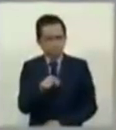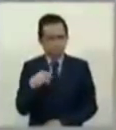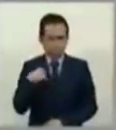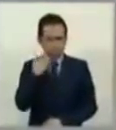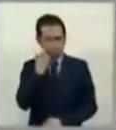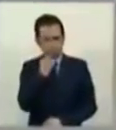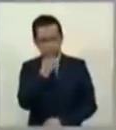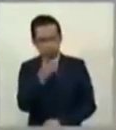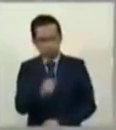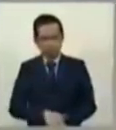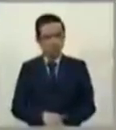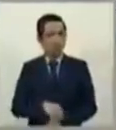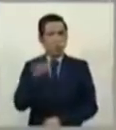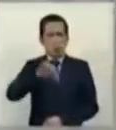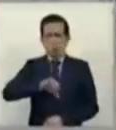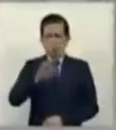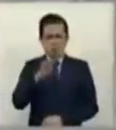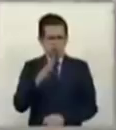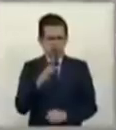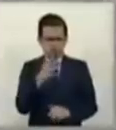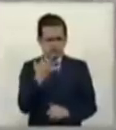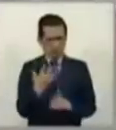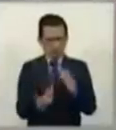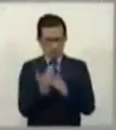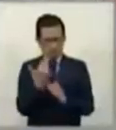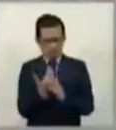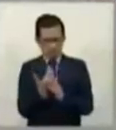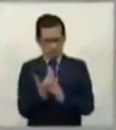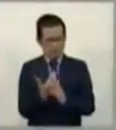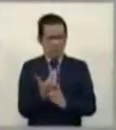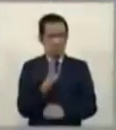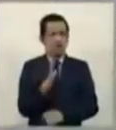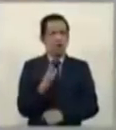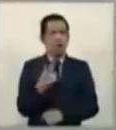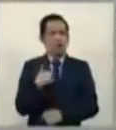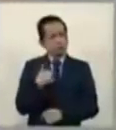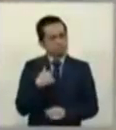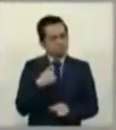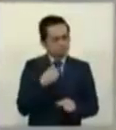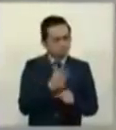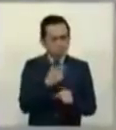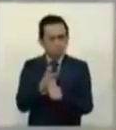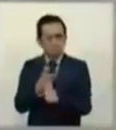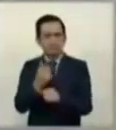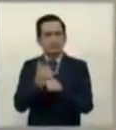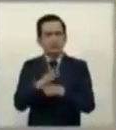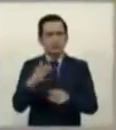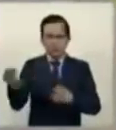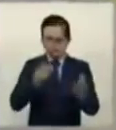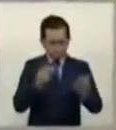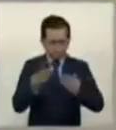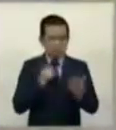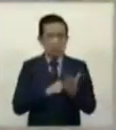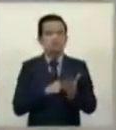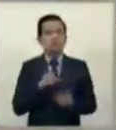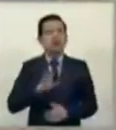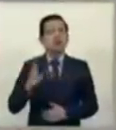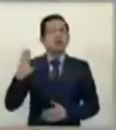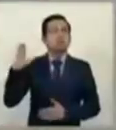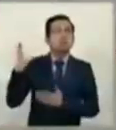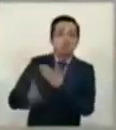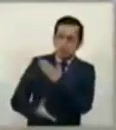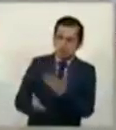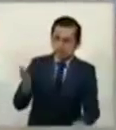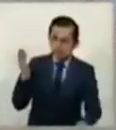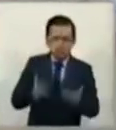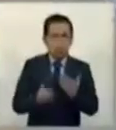las 5 de la mañana, su servidor empezó a tener información de que estaban llegando compañeros para